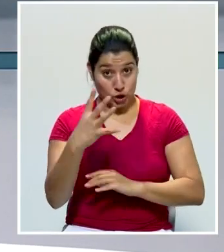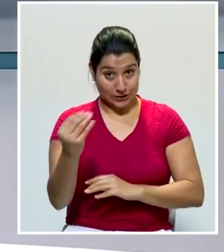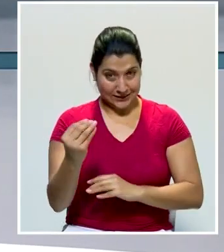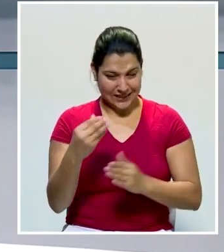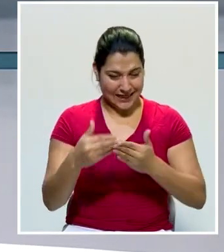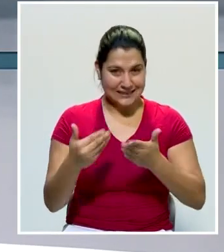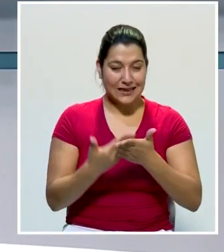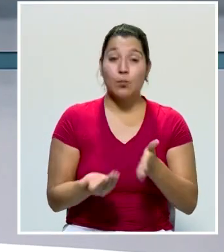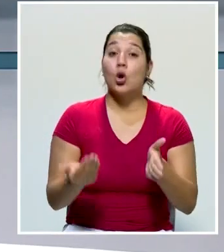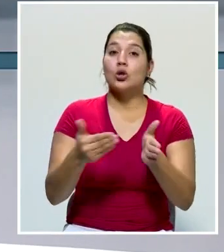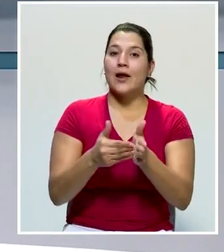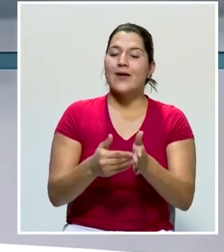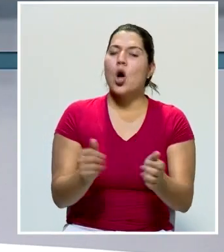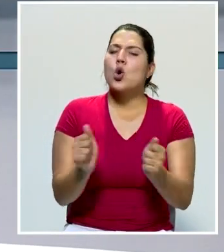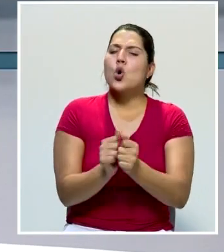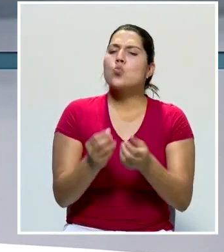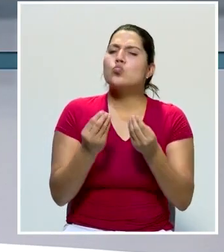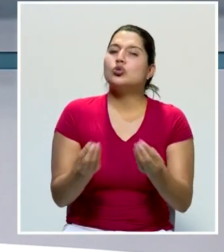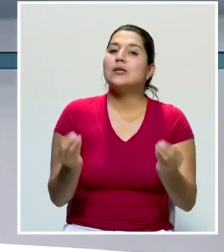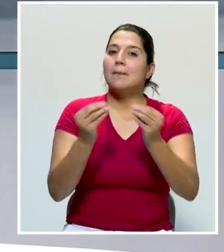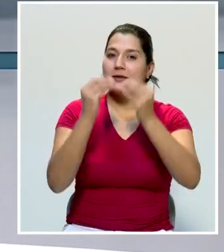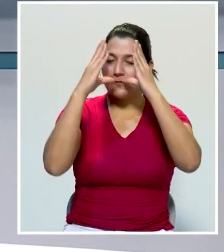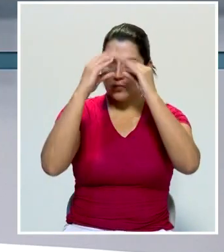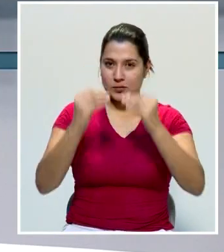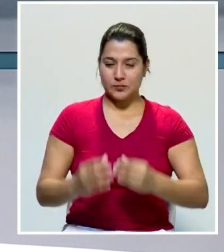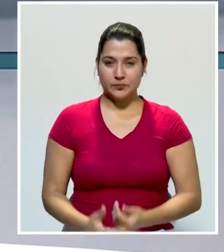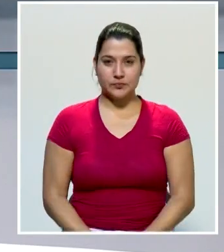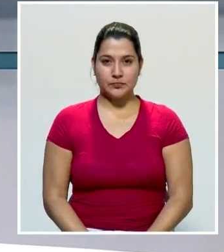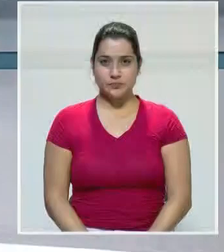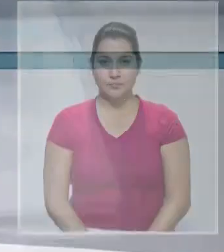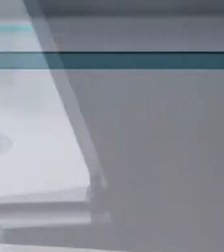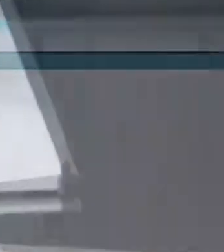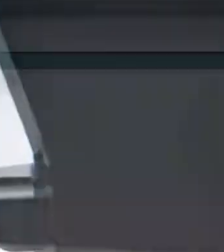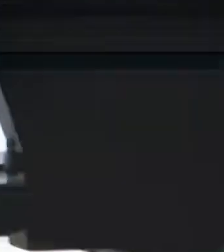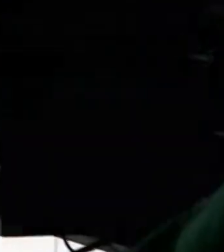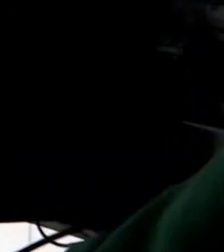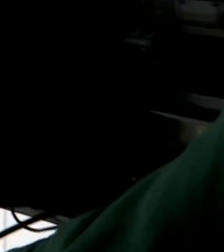enseguida regresamos con mucha más información.